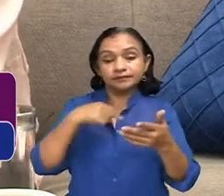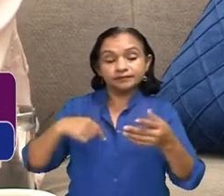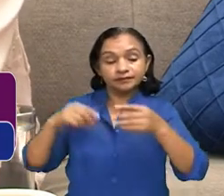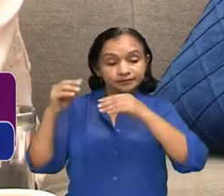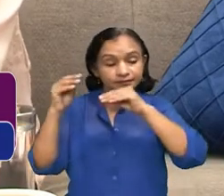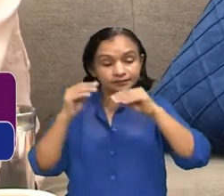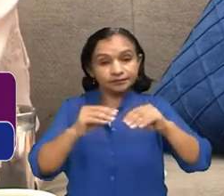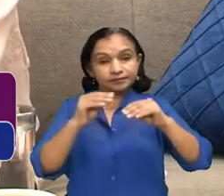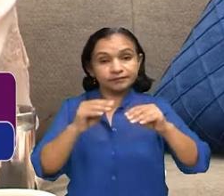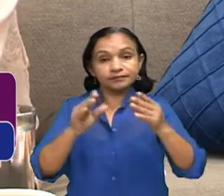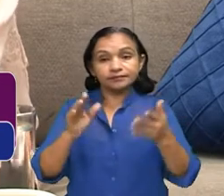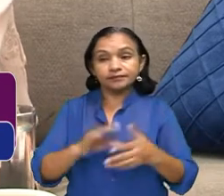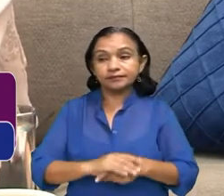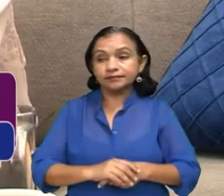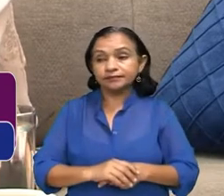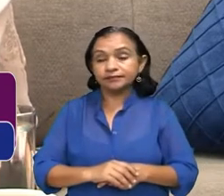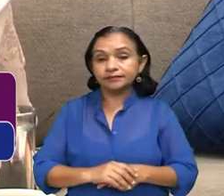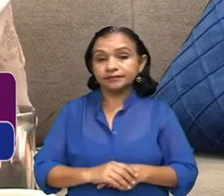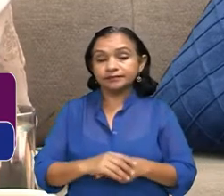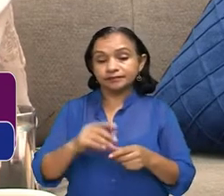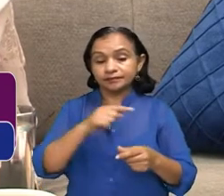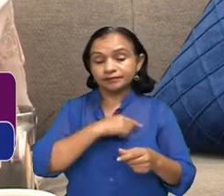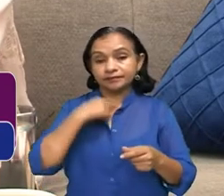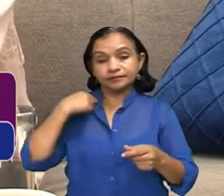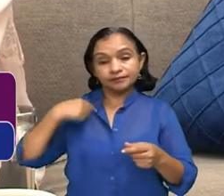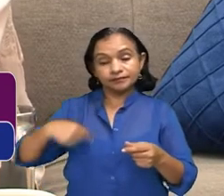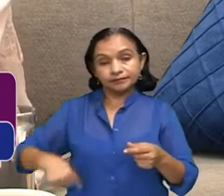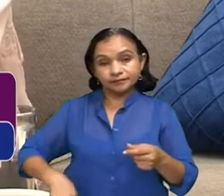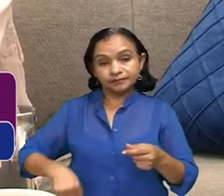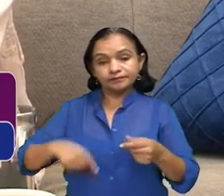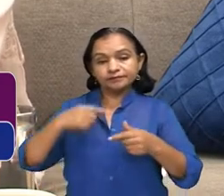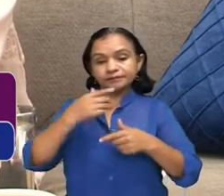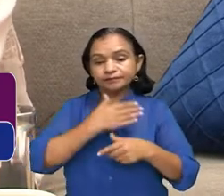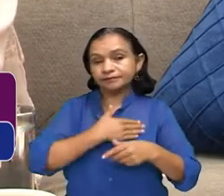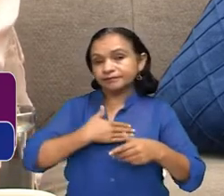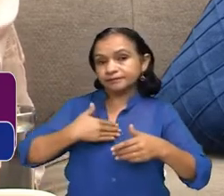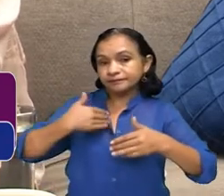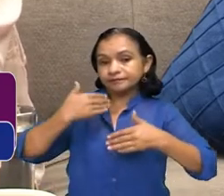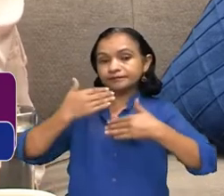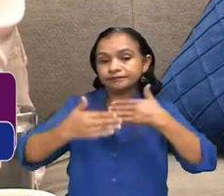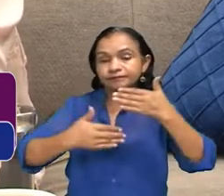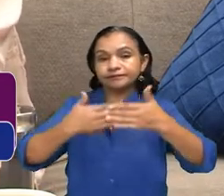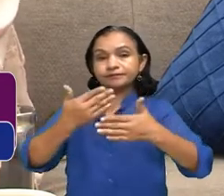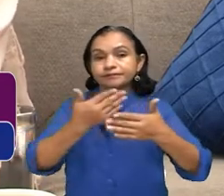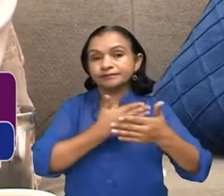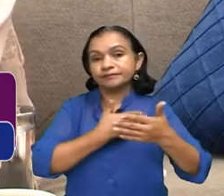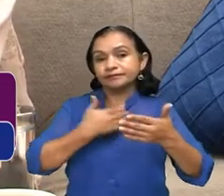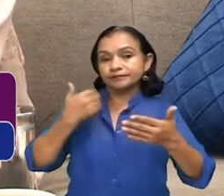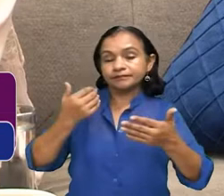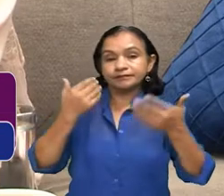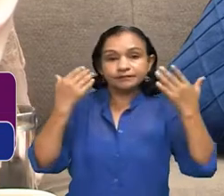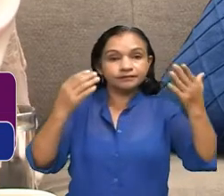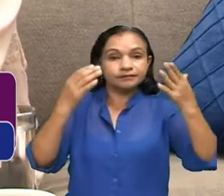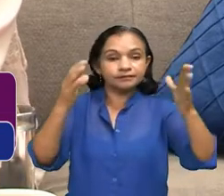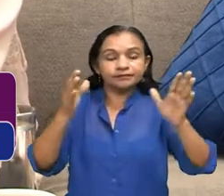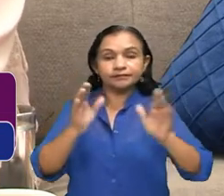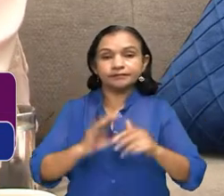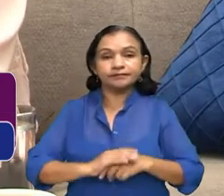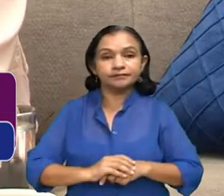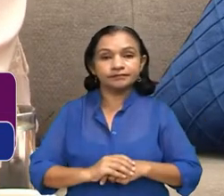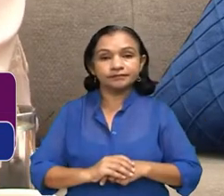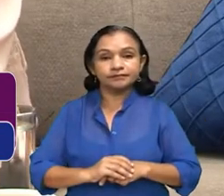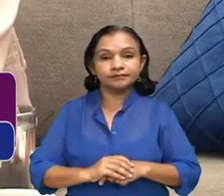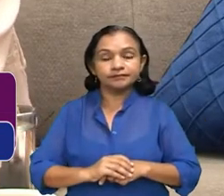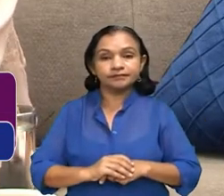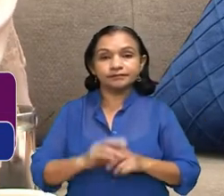transferir los taiwaneses, hemos ido mejorando totalmente los productos. Ya no solamente